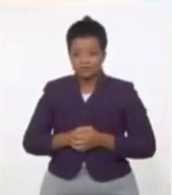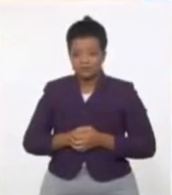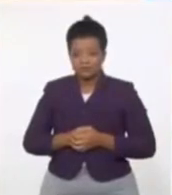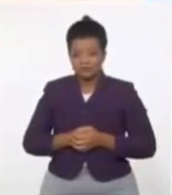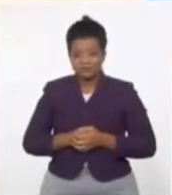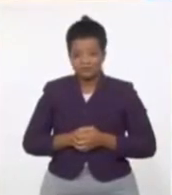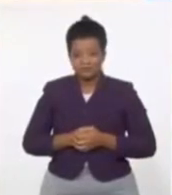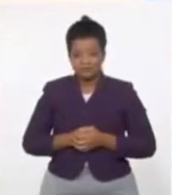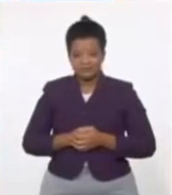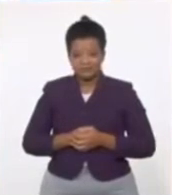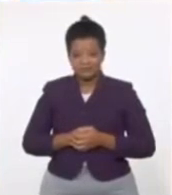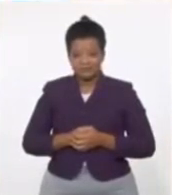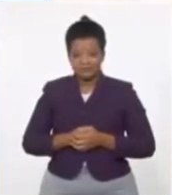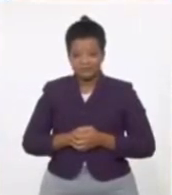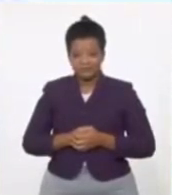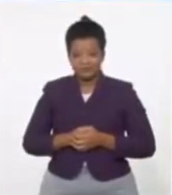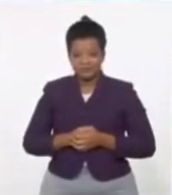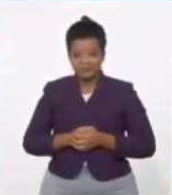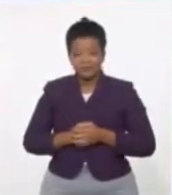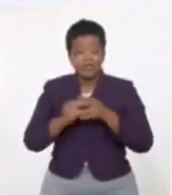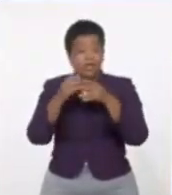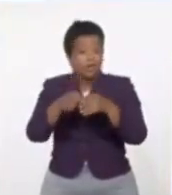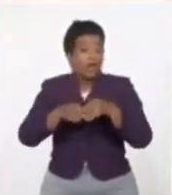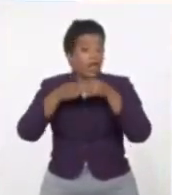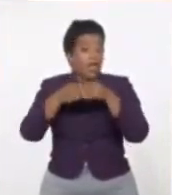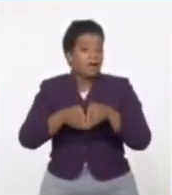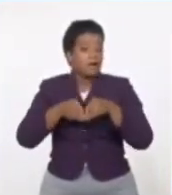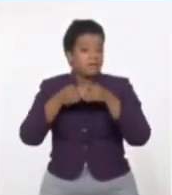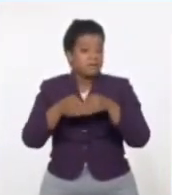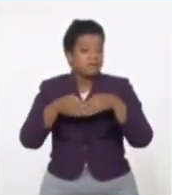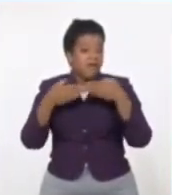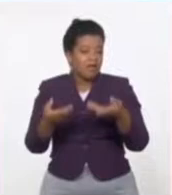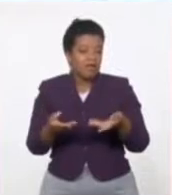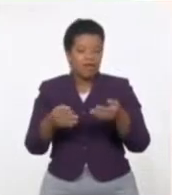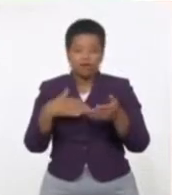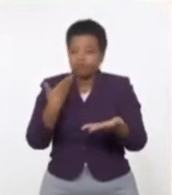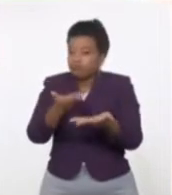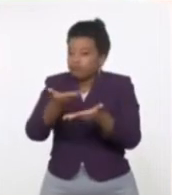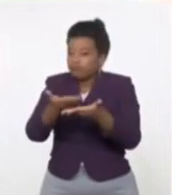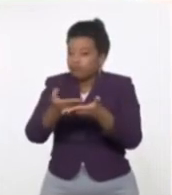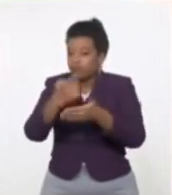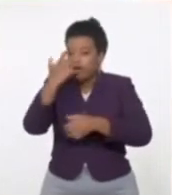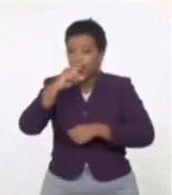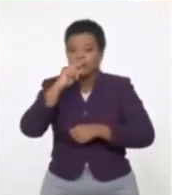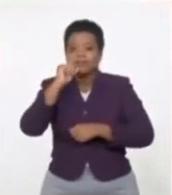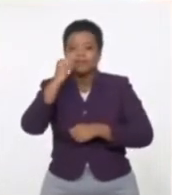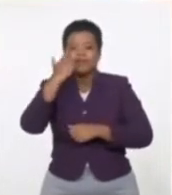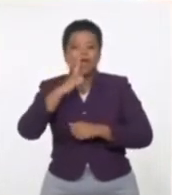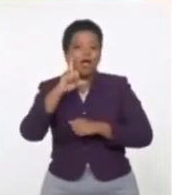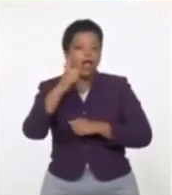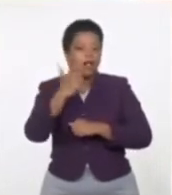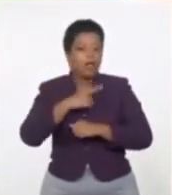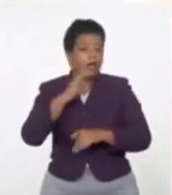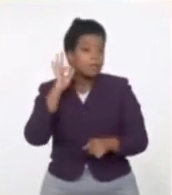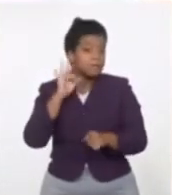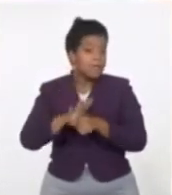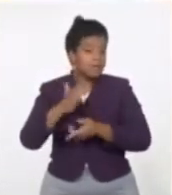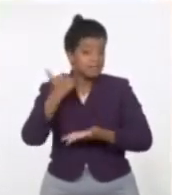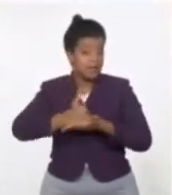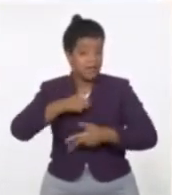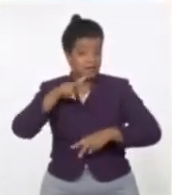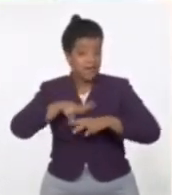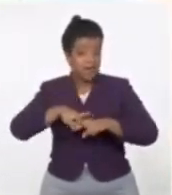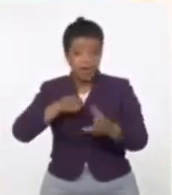hasta Granma seguimos tras la ruta de Abdala. Una historia que partió desde la capital y continúa en tierra de